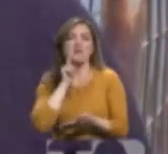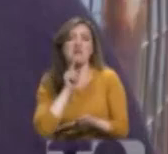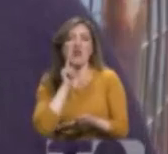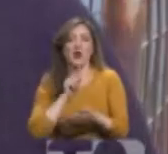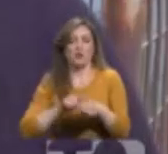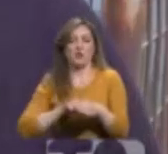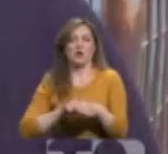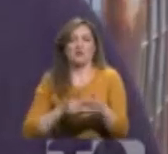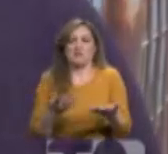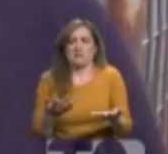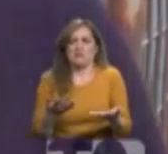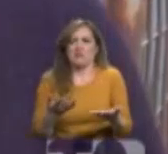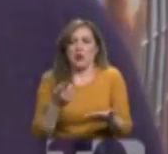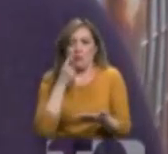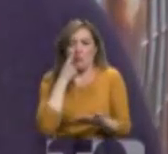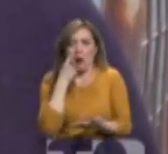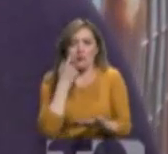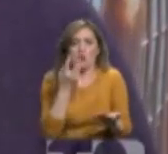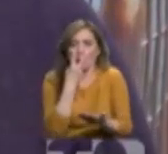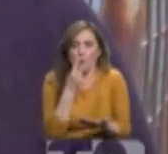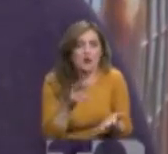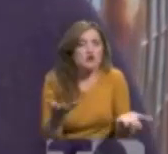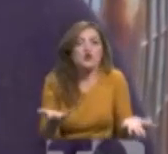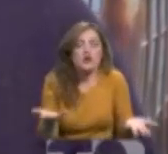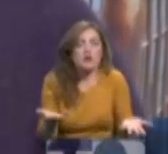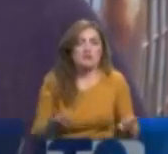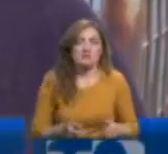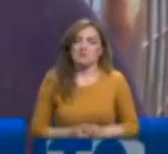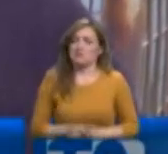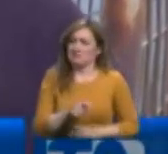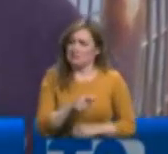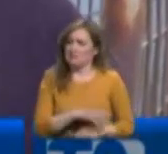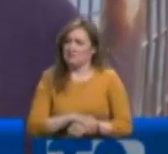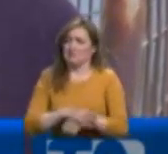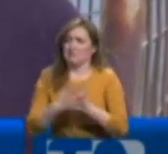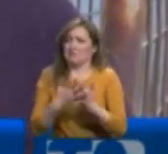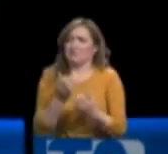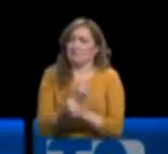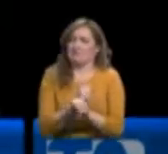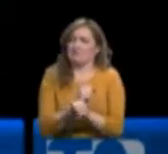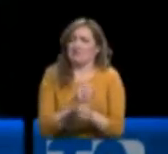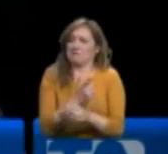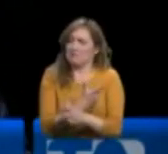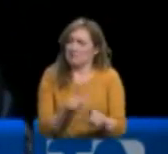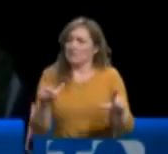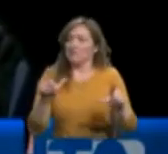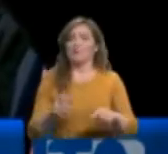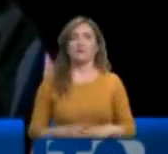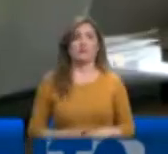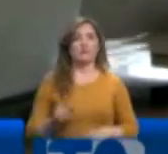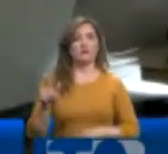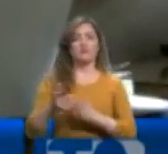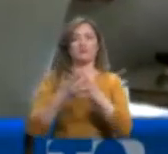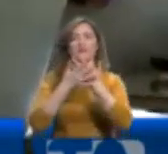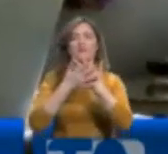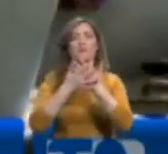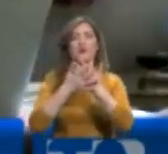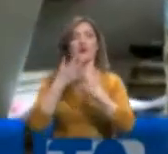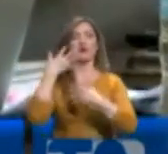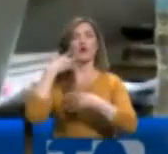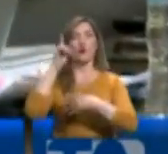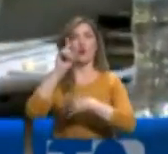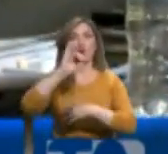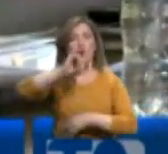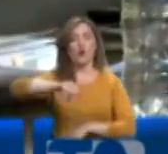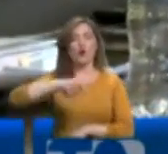nivel de indicio no es suficiente para establecer que una persona no pueda defenderse en libertad. Alexis Mera está privado de su libertad desde el